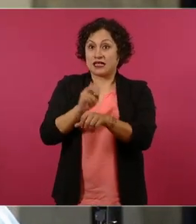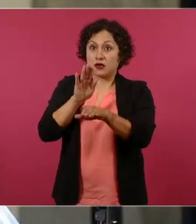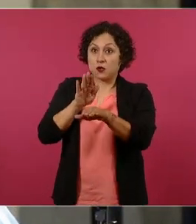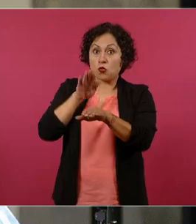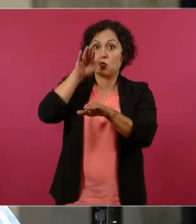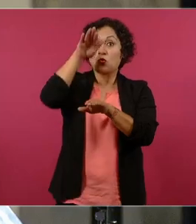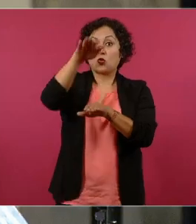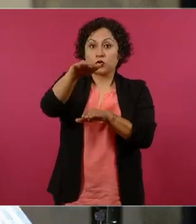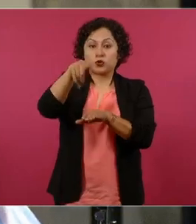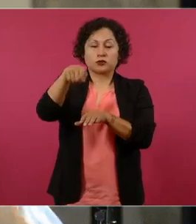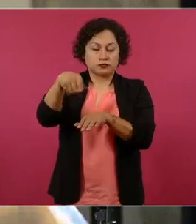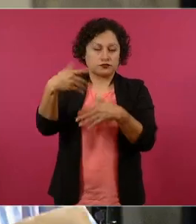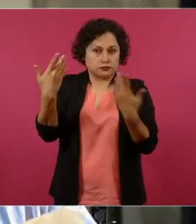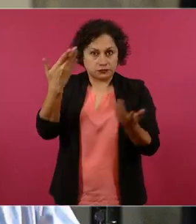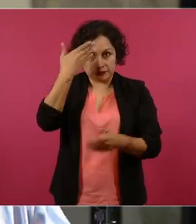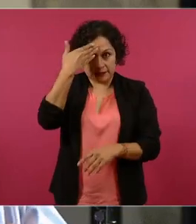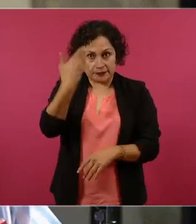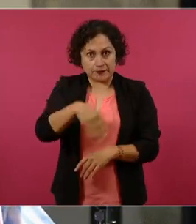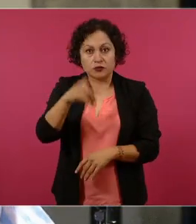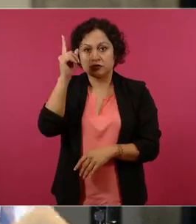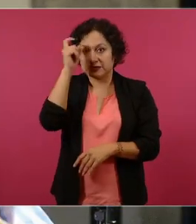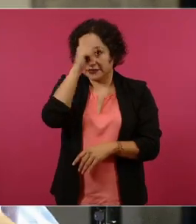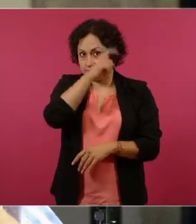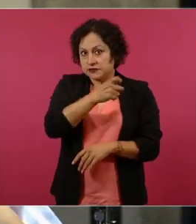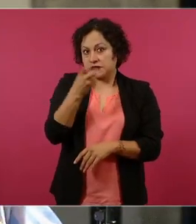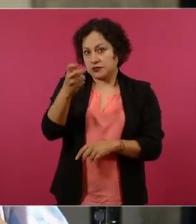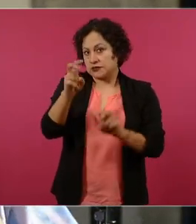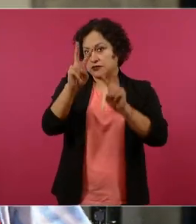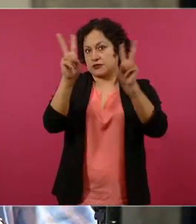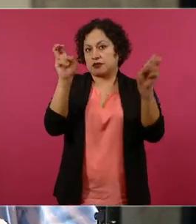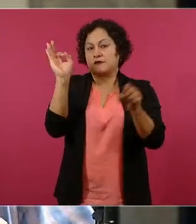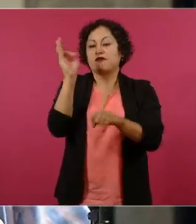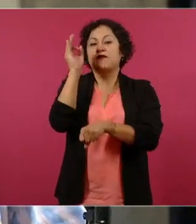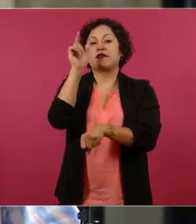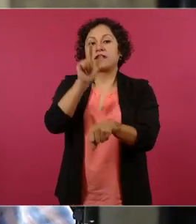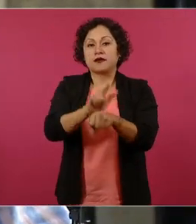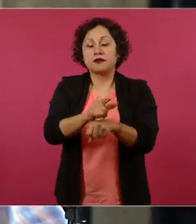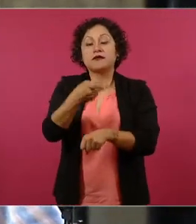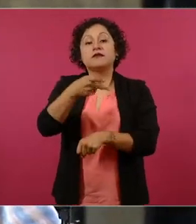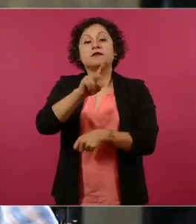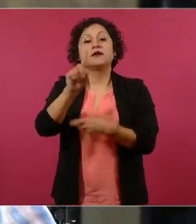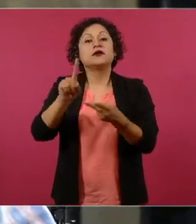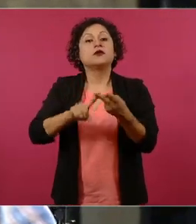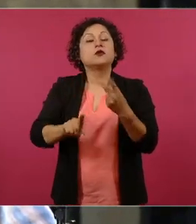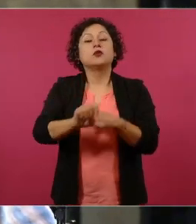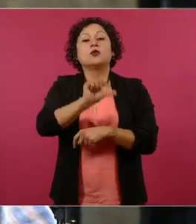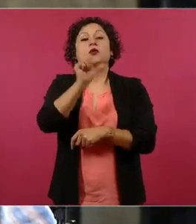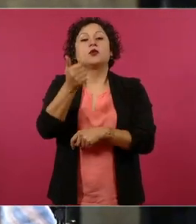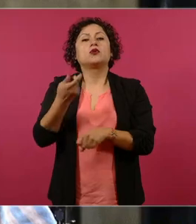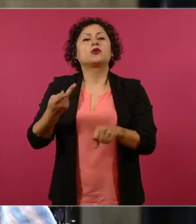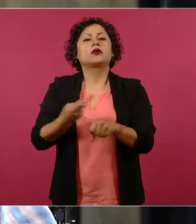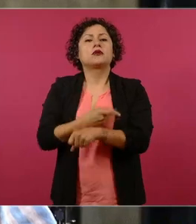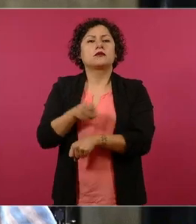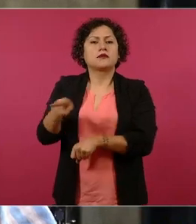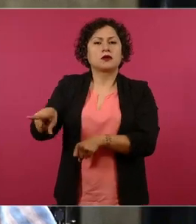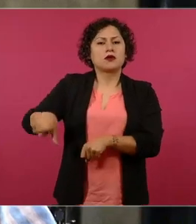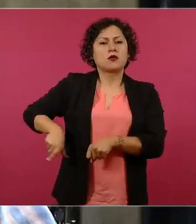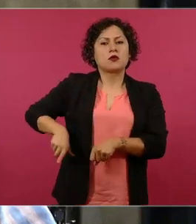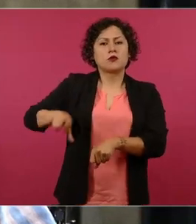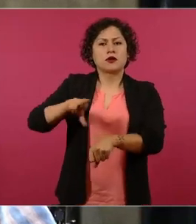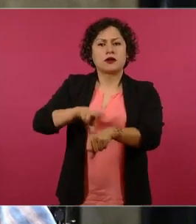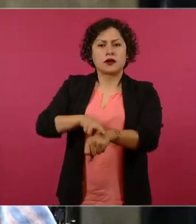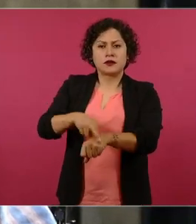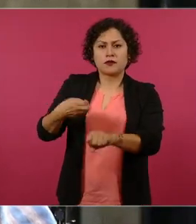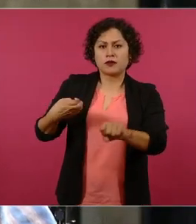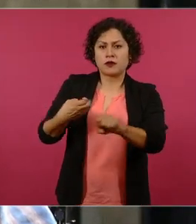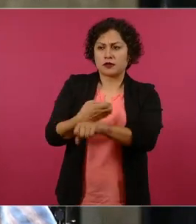complicado que tiene que abarcarse a nivel federal y también De qué manera se puede instar al gobierno del estado A que tenga un diálogo Porque